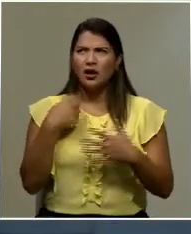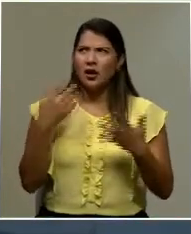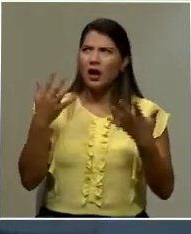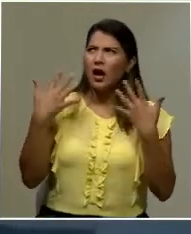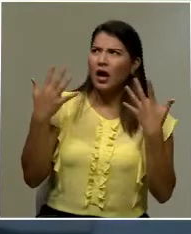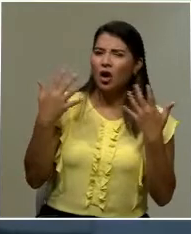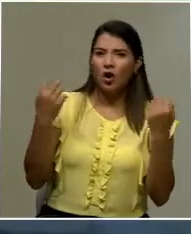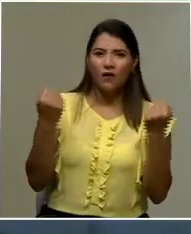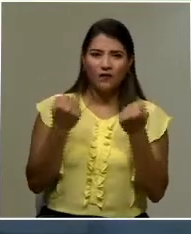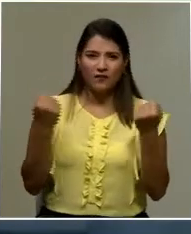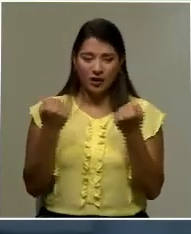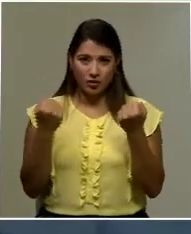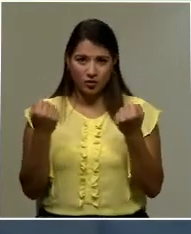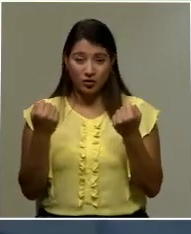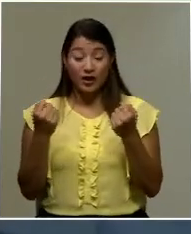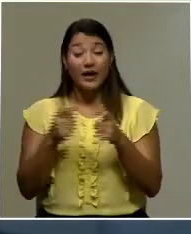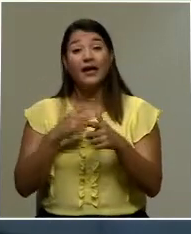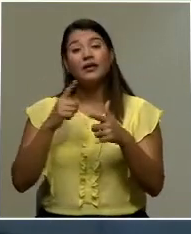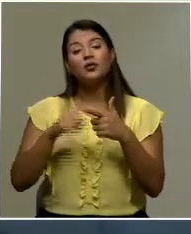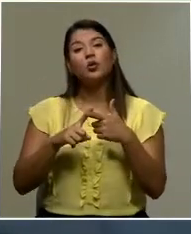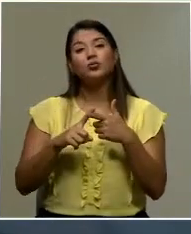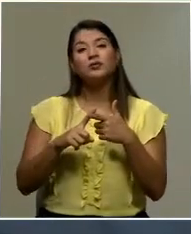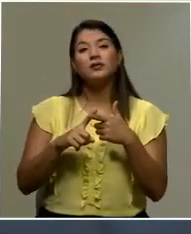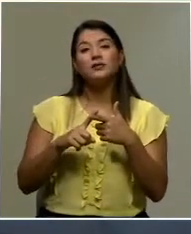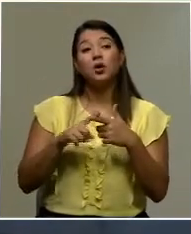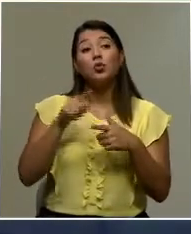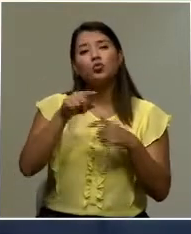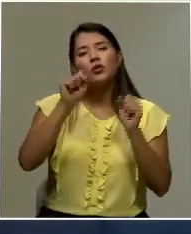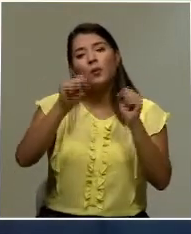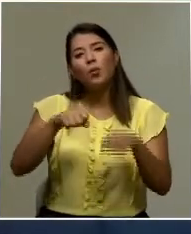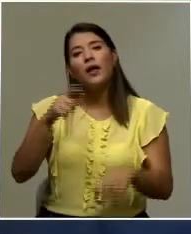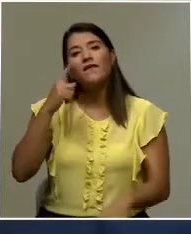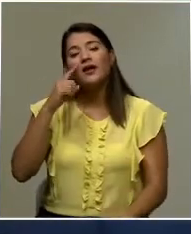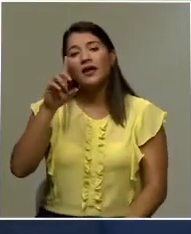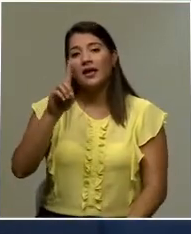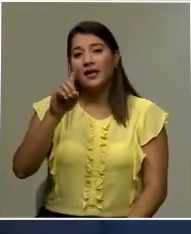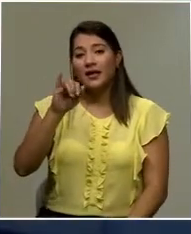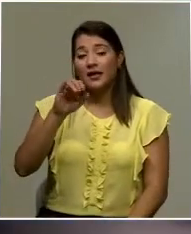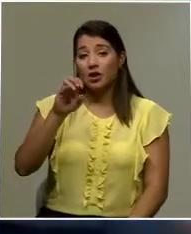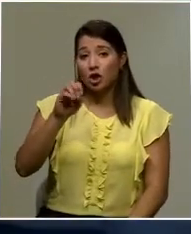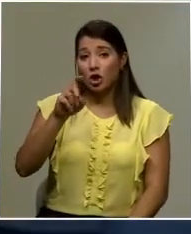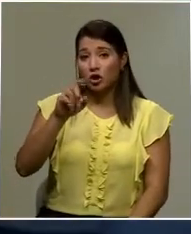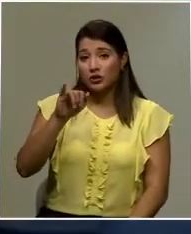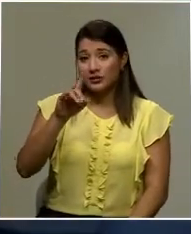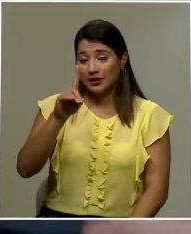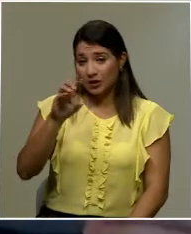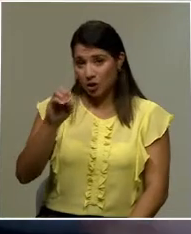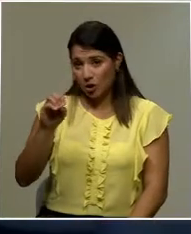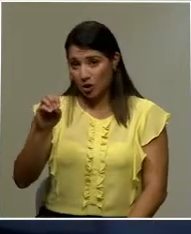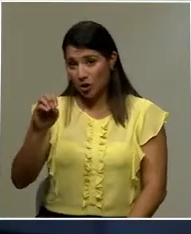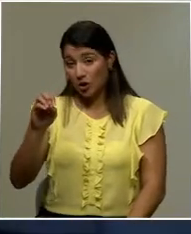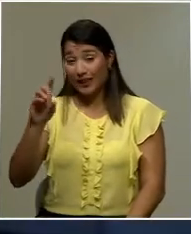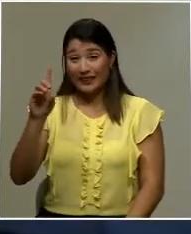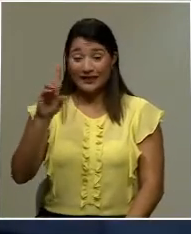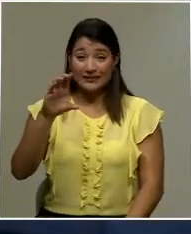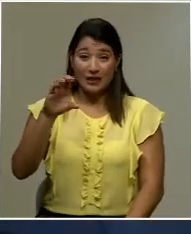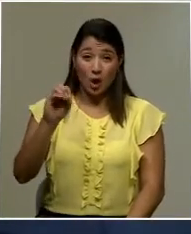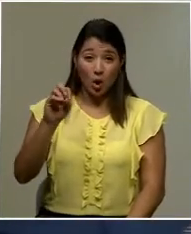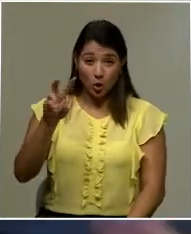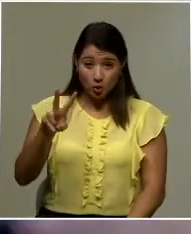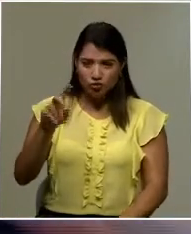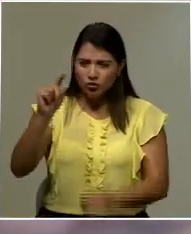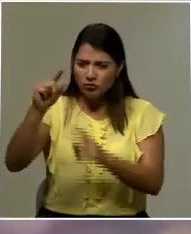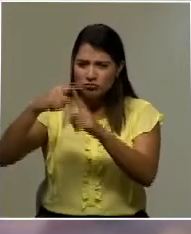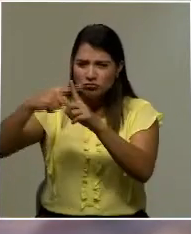frío. Entonces, hay un truco que es medir el dióxido de carbono con un medidor como este, y esto te dice cuánto aire exhalado hay en un sitio,